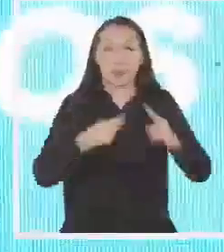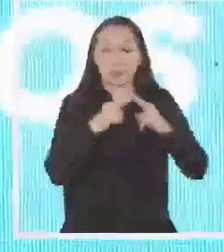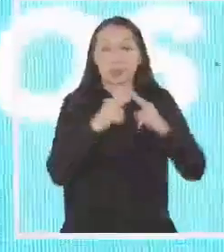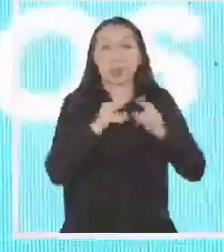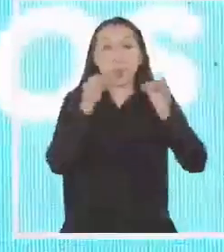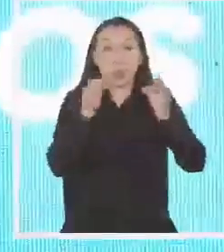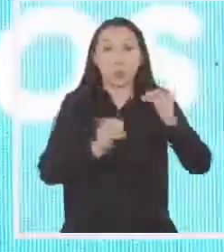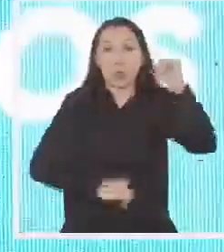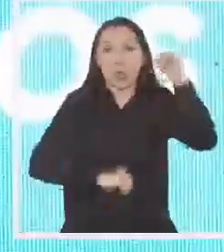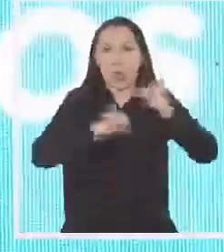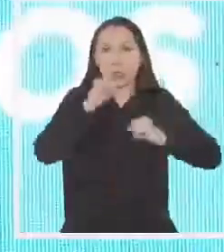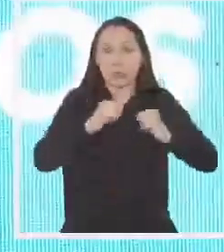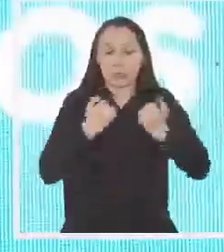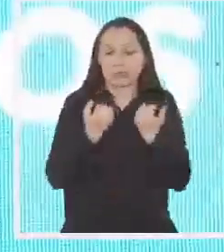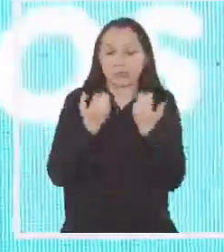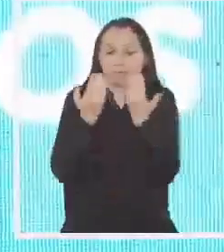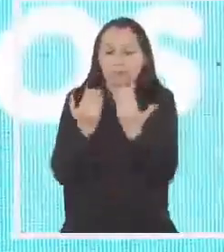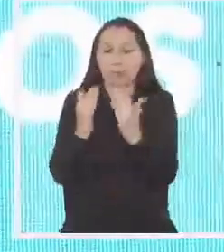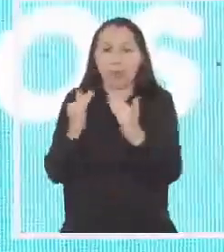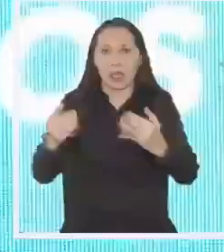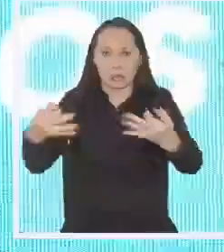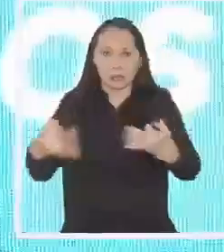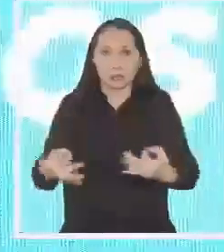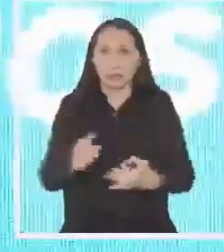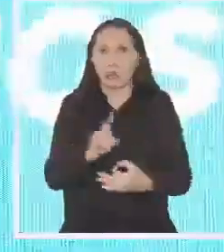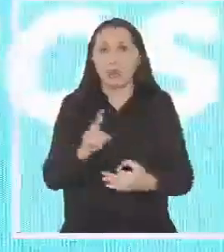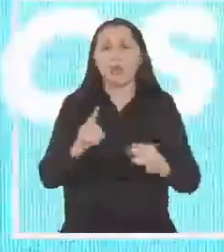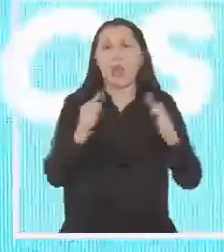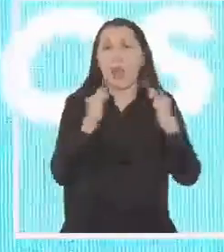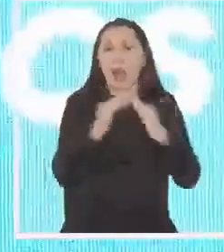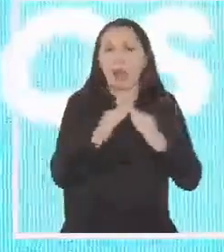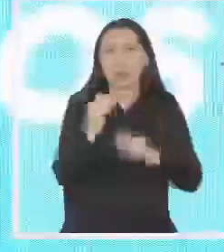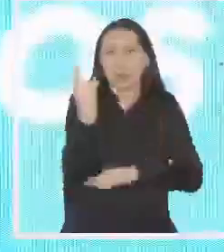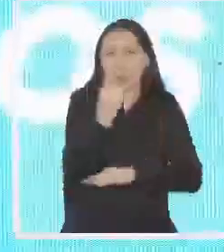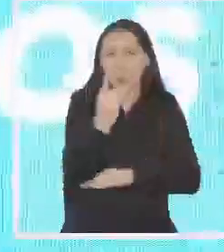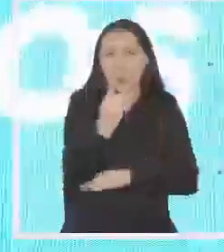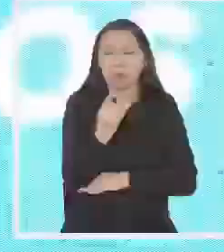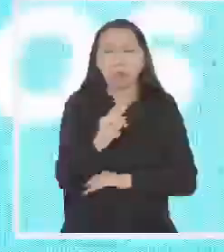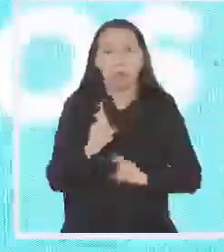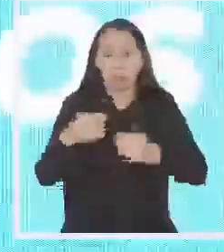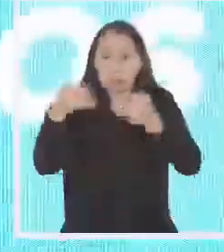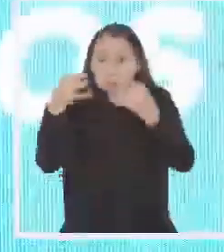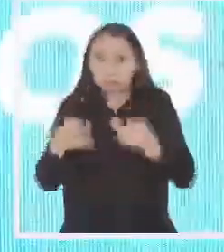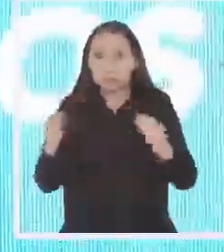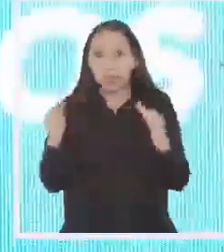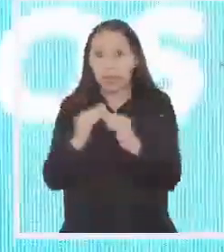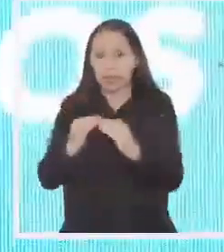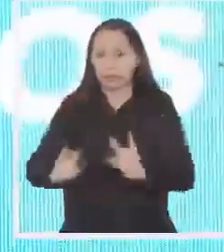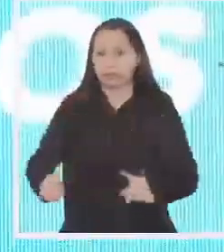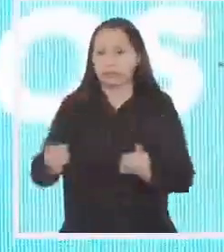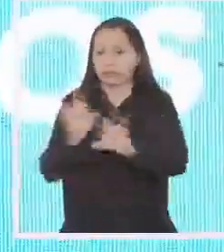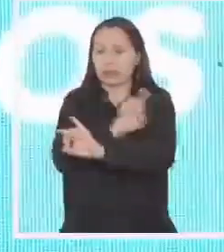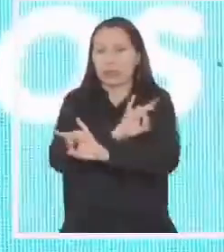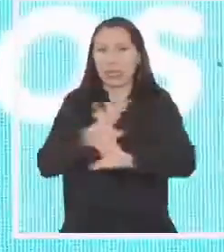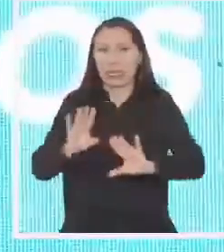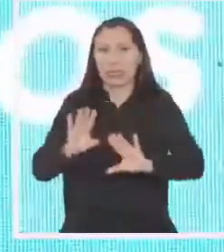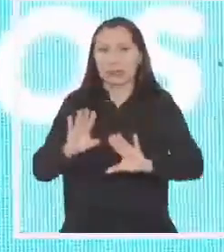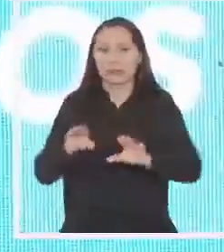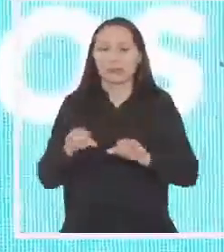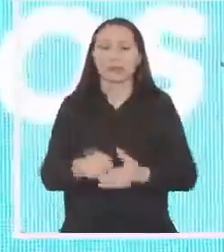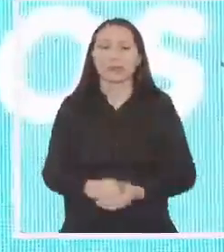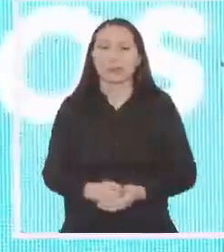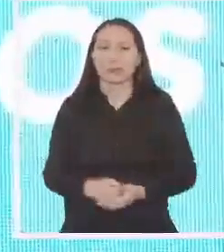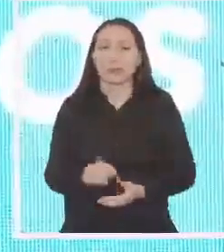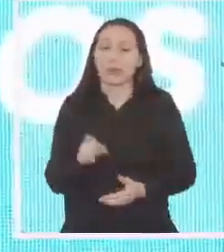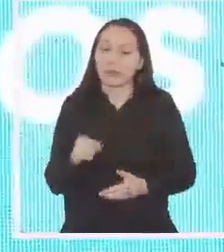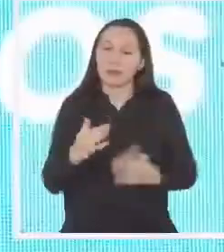que justamente entregó esta vivienda definitiva. No hablo de las viviendas de emergencia, las viviendas definitivas que ya están en construcción.